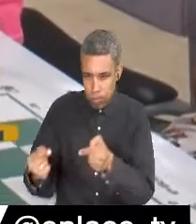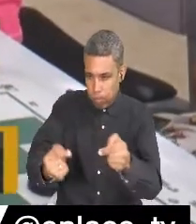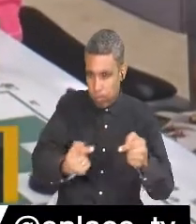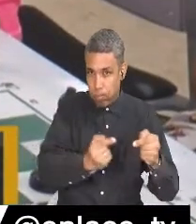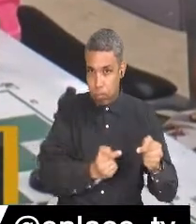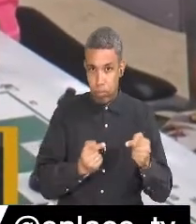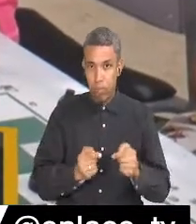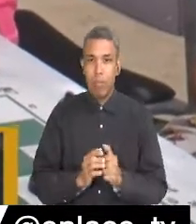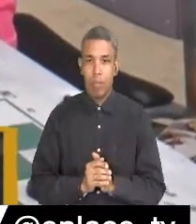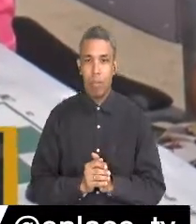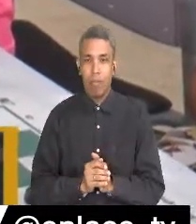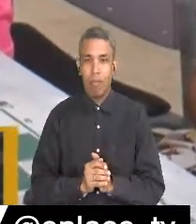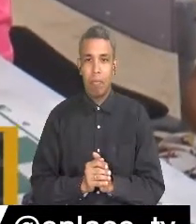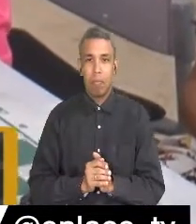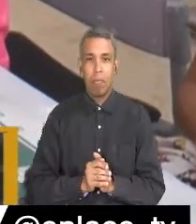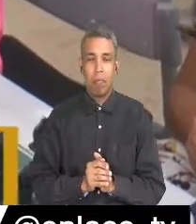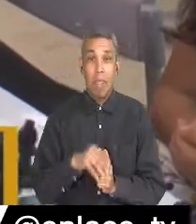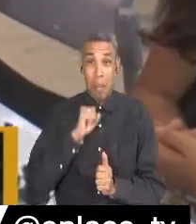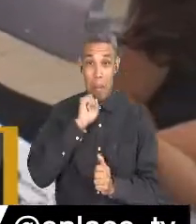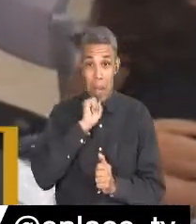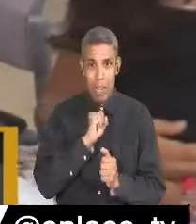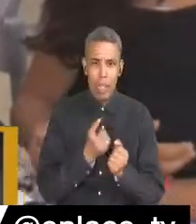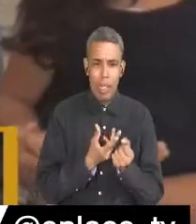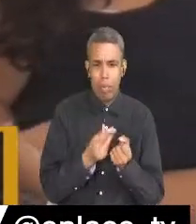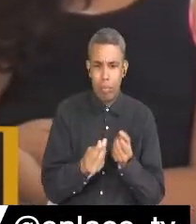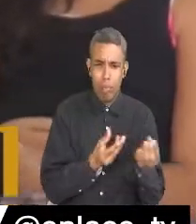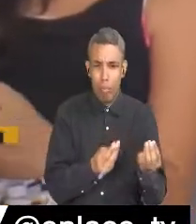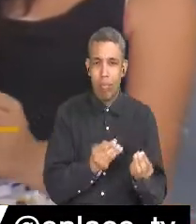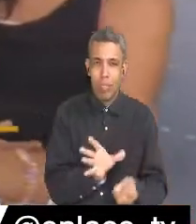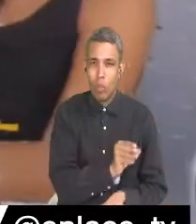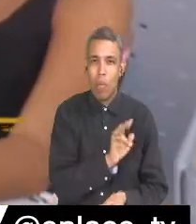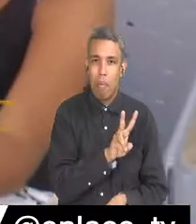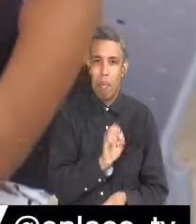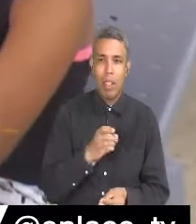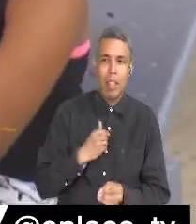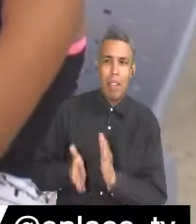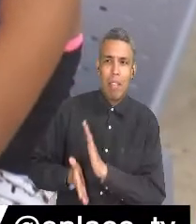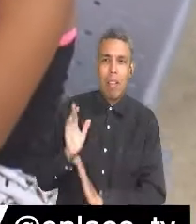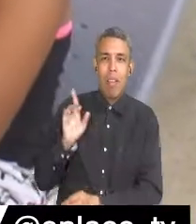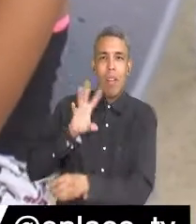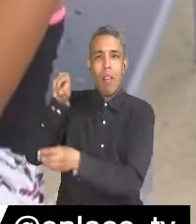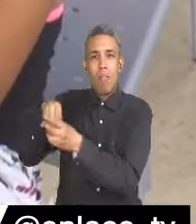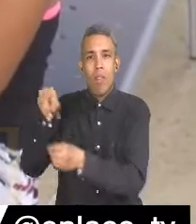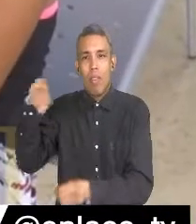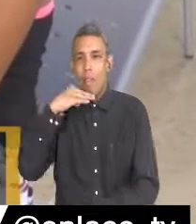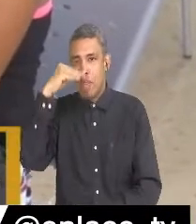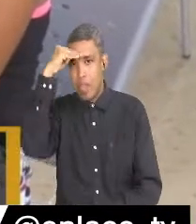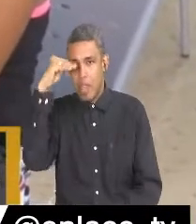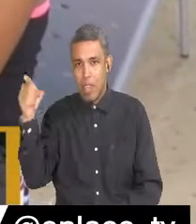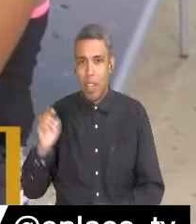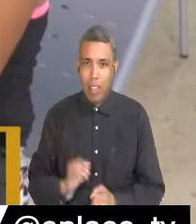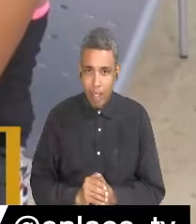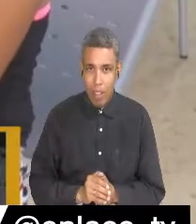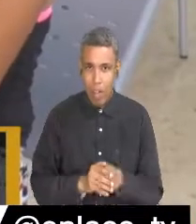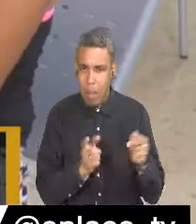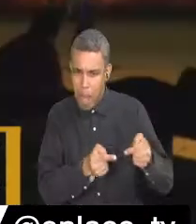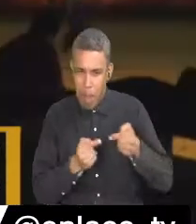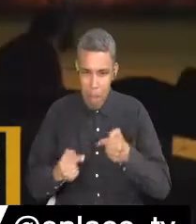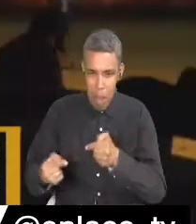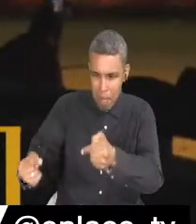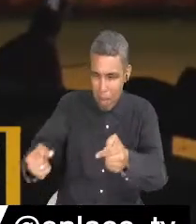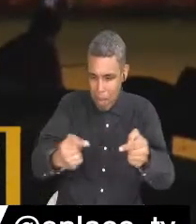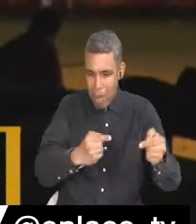La selección de ajedrez de la ciudad viajó a Medellín para el torneo internacional de esta disciplina que se disputa en la capital antioqueña. Vamos a participar